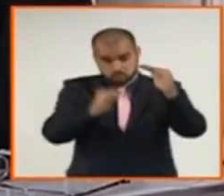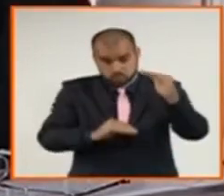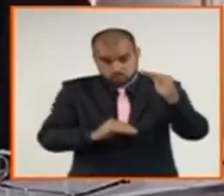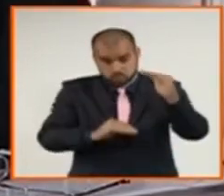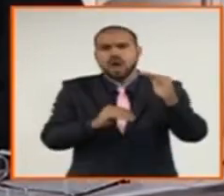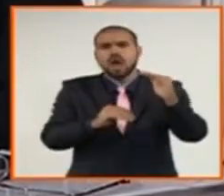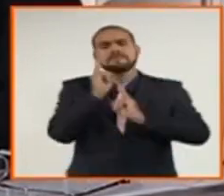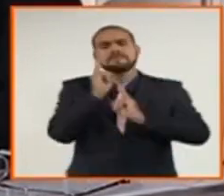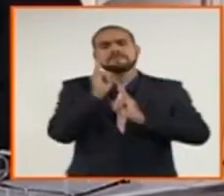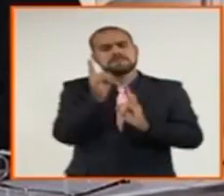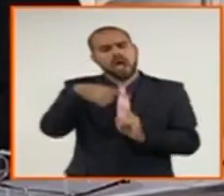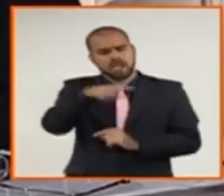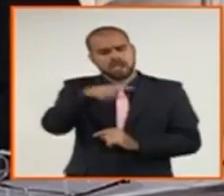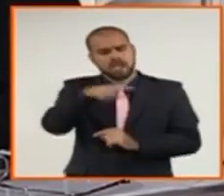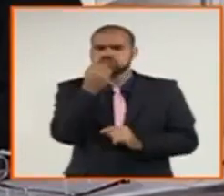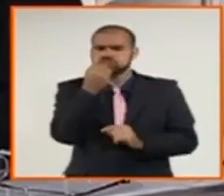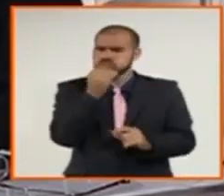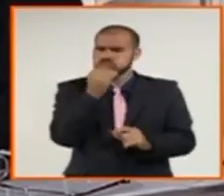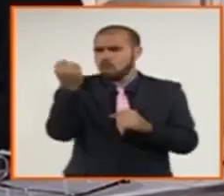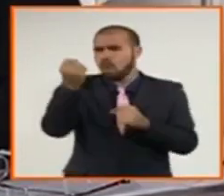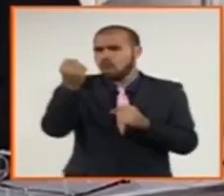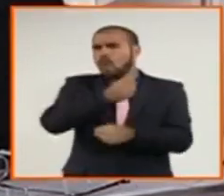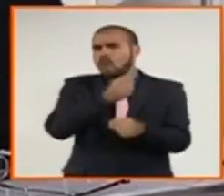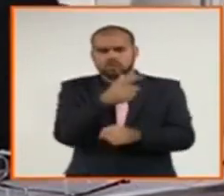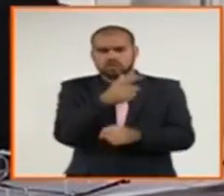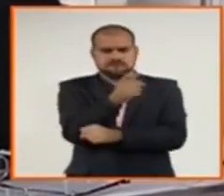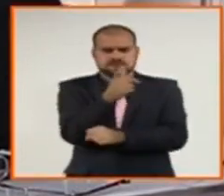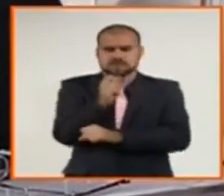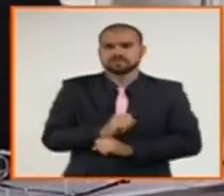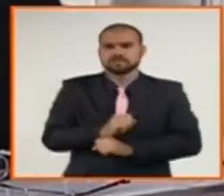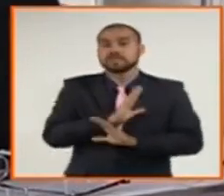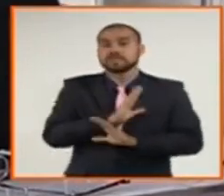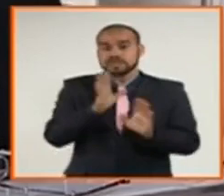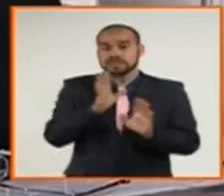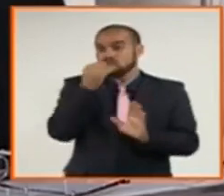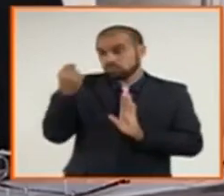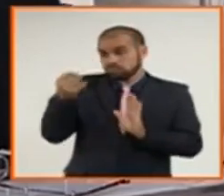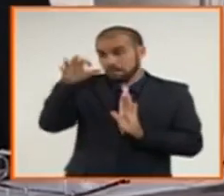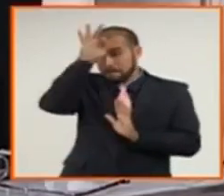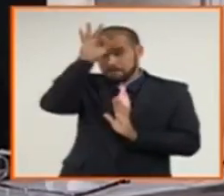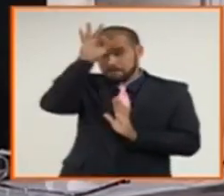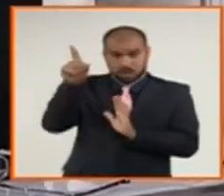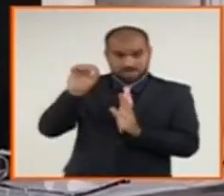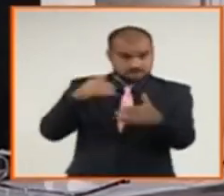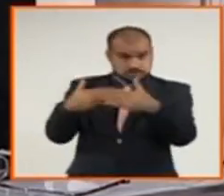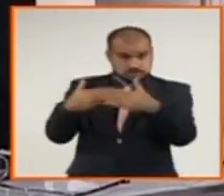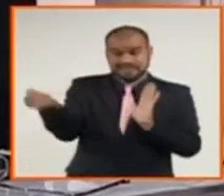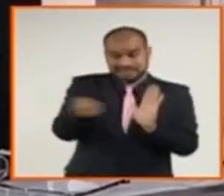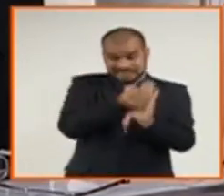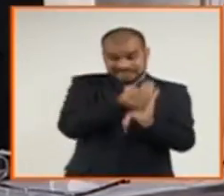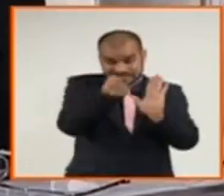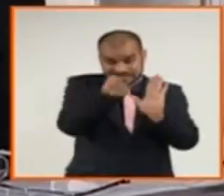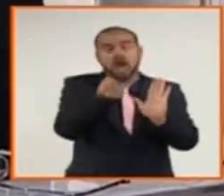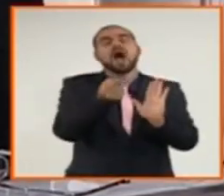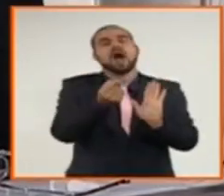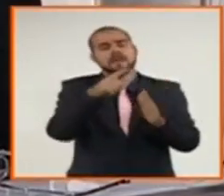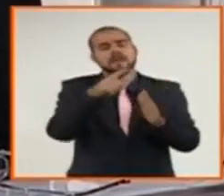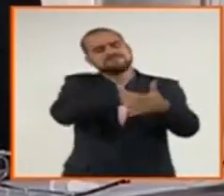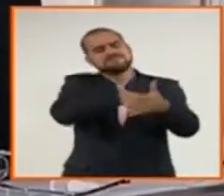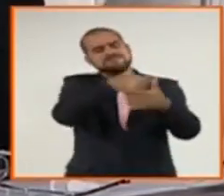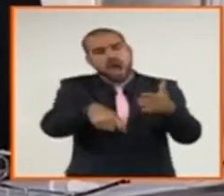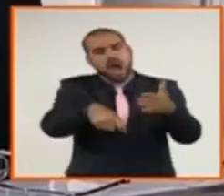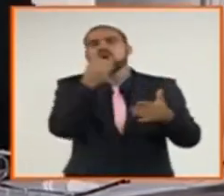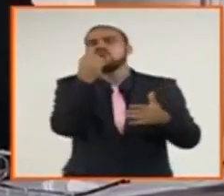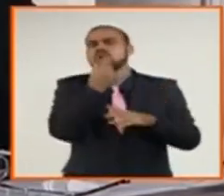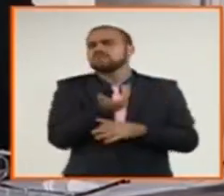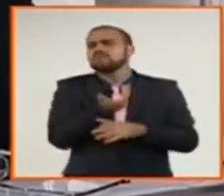y después la posibilidad de lograr una extensión de autorizo de uso de emergencia a niños de 1 año, sería una estrategia que barrería todo ese